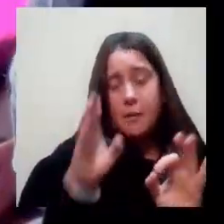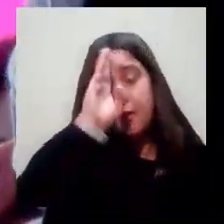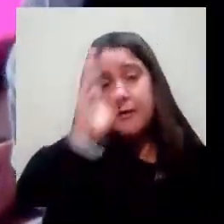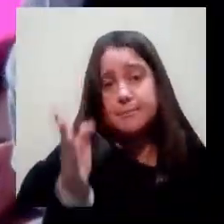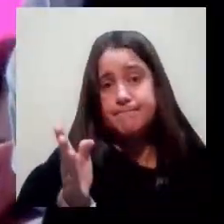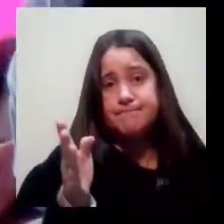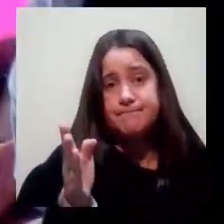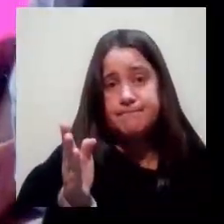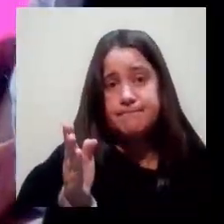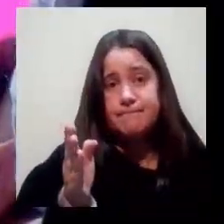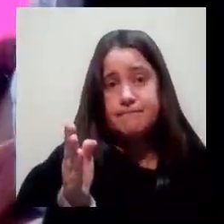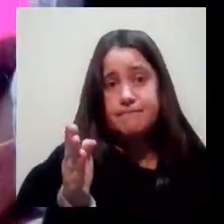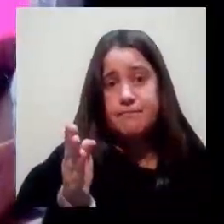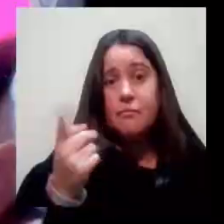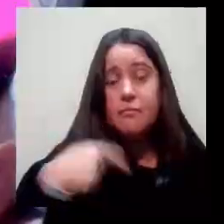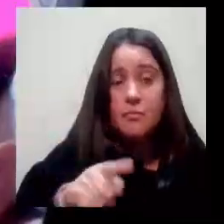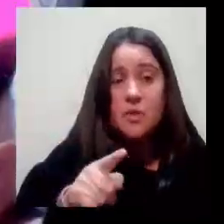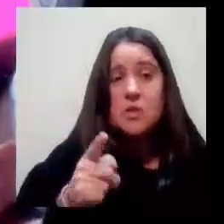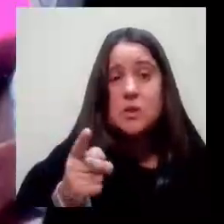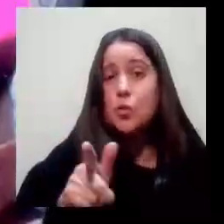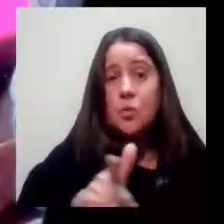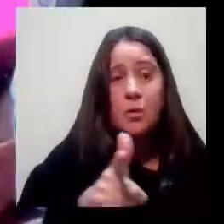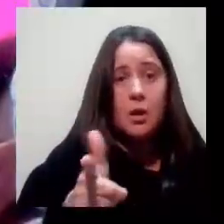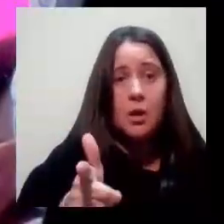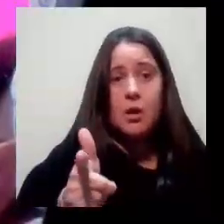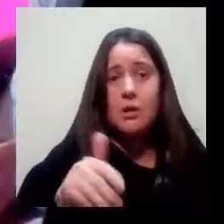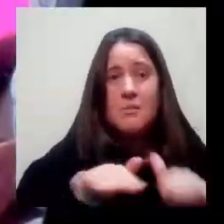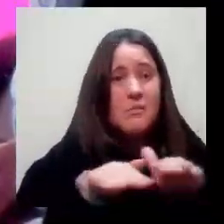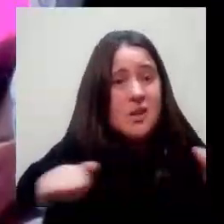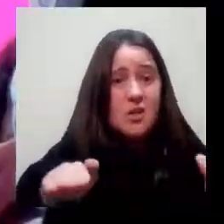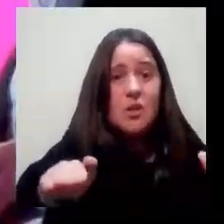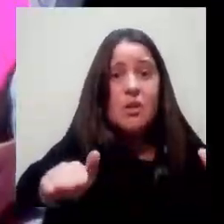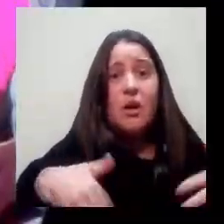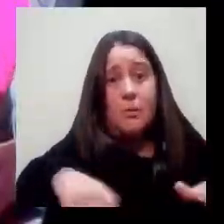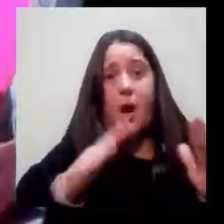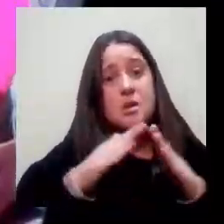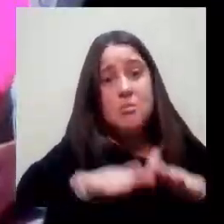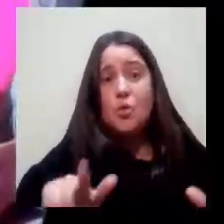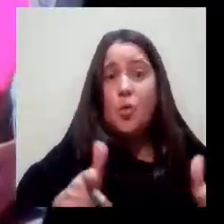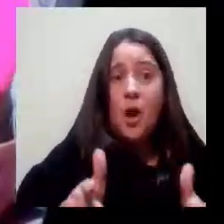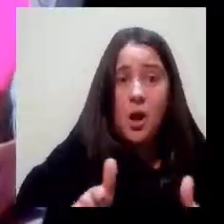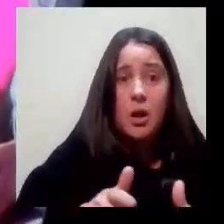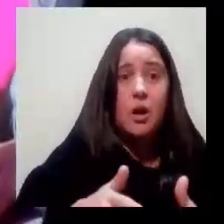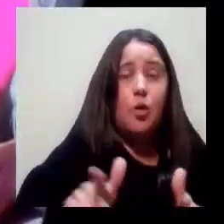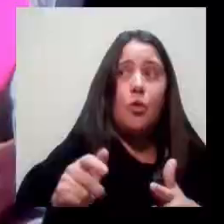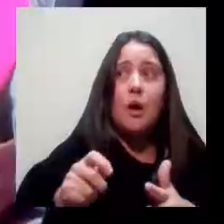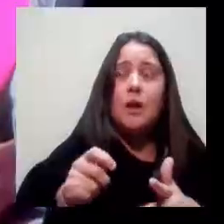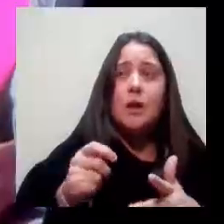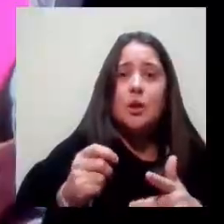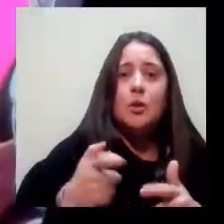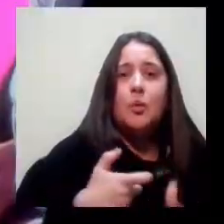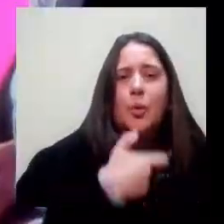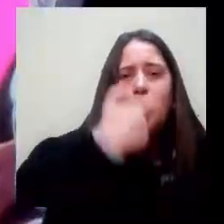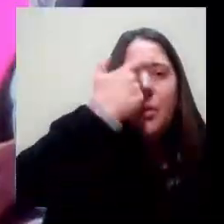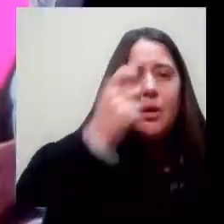decir, no tiene piso, tal vez en su casa, no tiene calefacción en invierno, no se